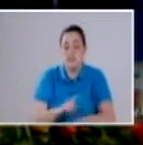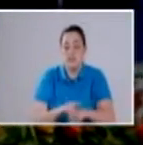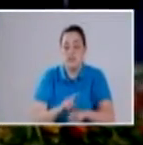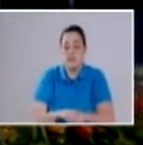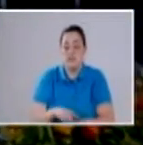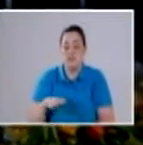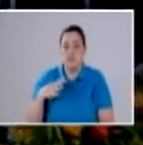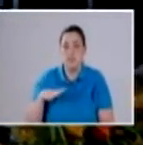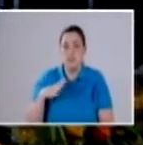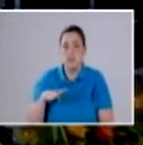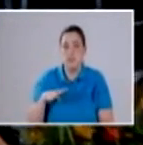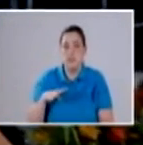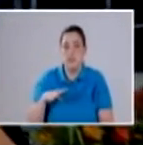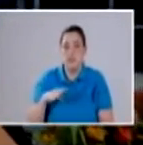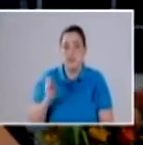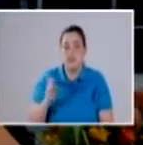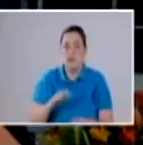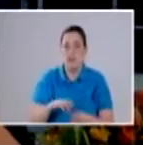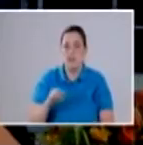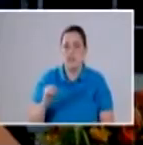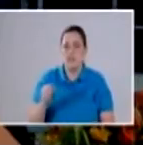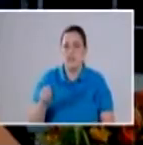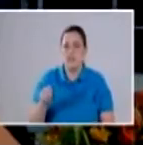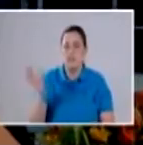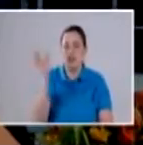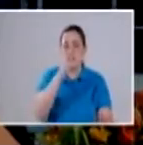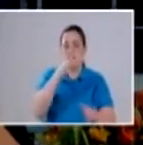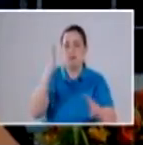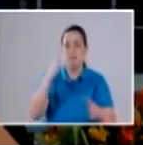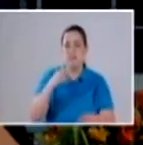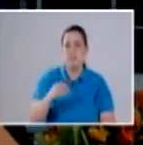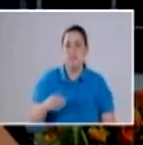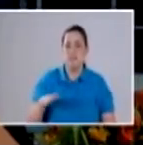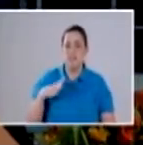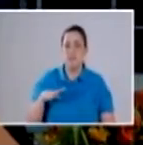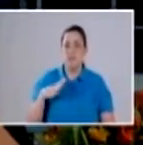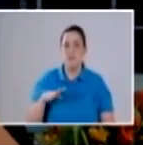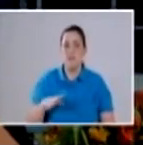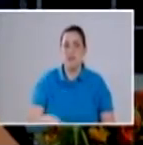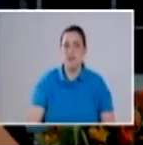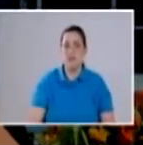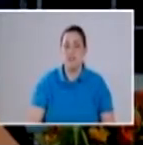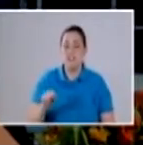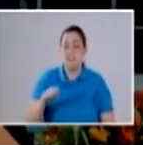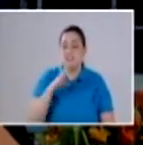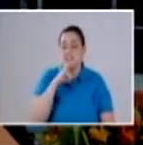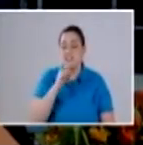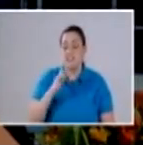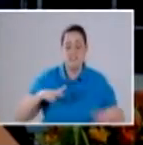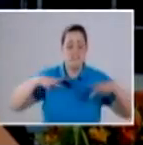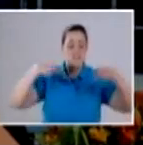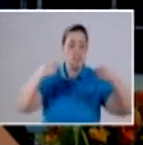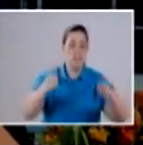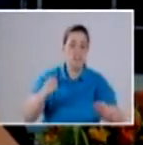le va a probar? ¿En qué ambiente se va a probar a alguien si, que es valiente? A ver si es valiente o no es valiente.